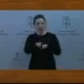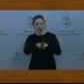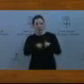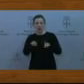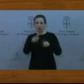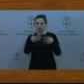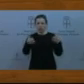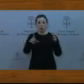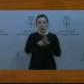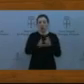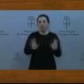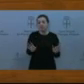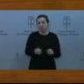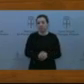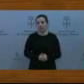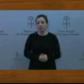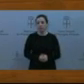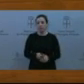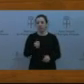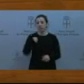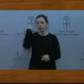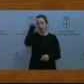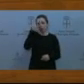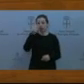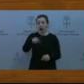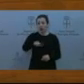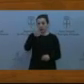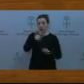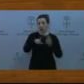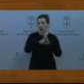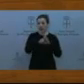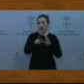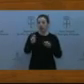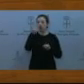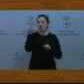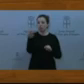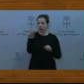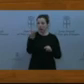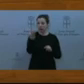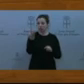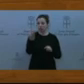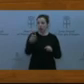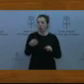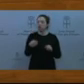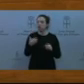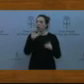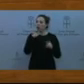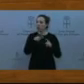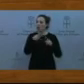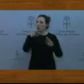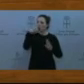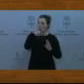Yo creo que con la aprobación de esta ley se consigue un marco armónico que permite a los operadores económicos y sociales